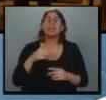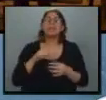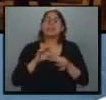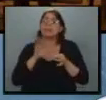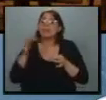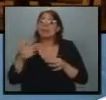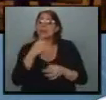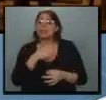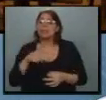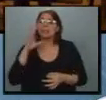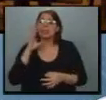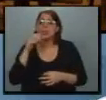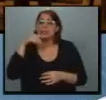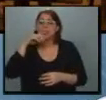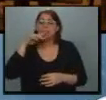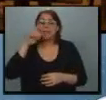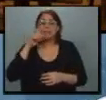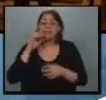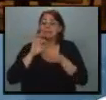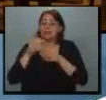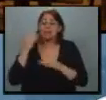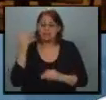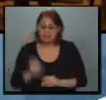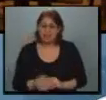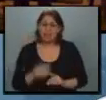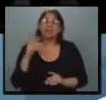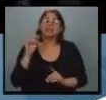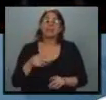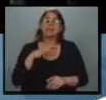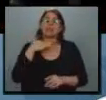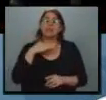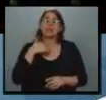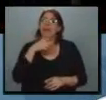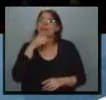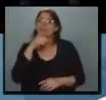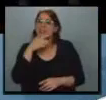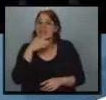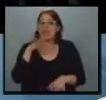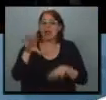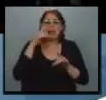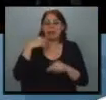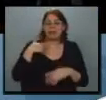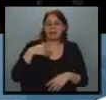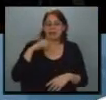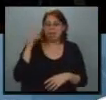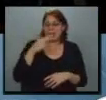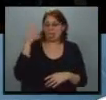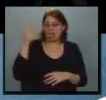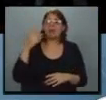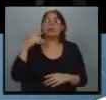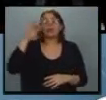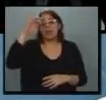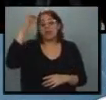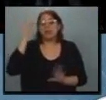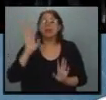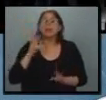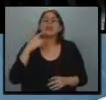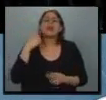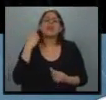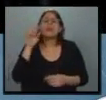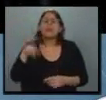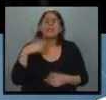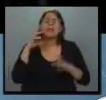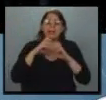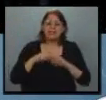aquí. Aparentemente este tipo de robo fue al voleo. ¿Por qué los investigadores policiales creen eso? Bueno, porque no hubo